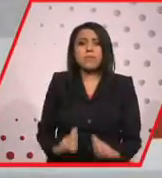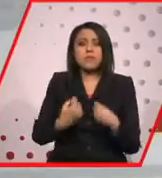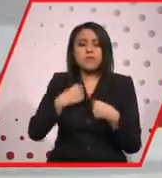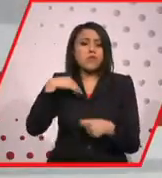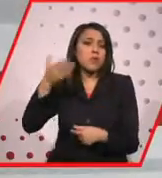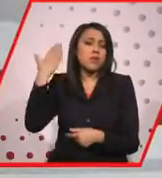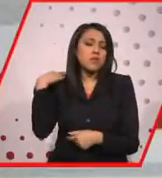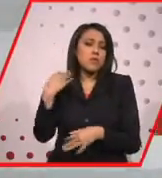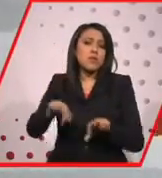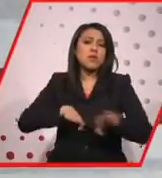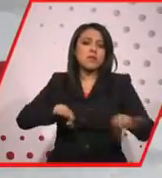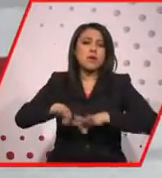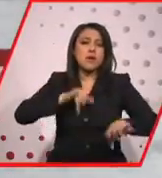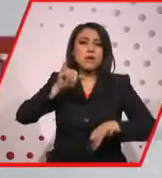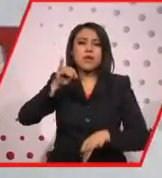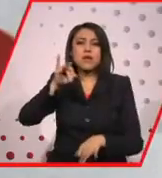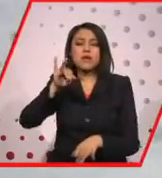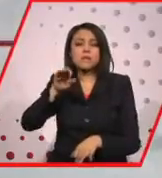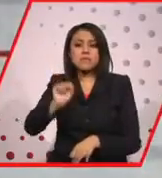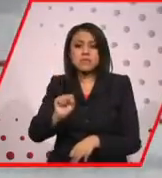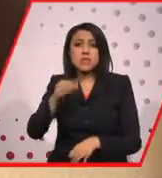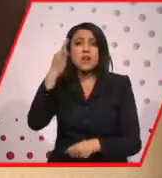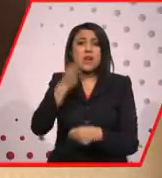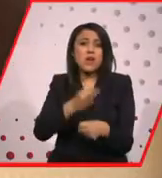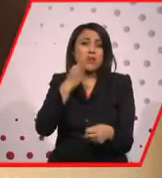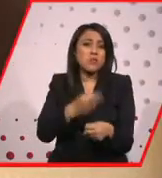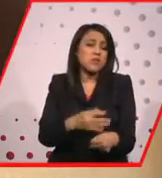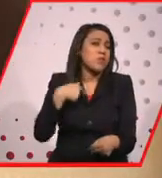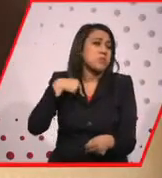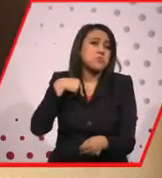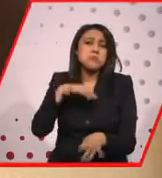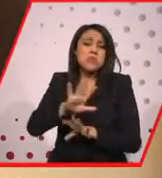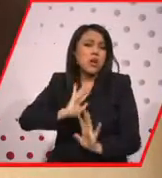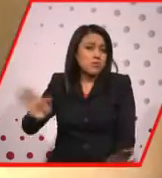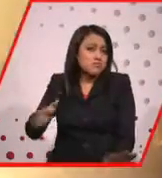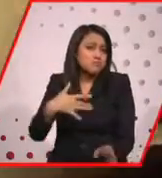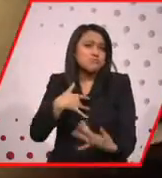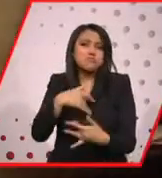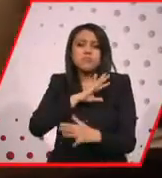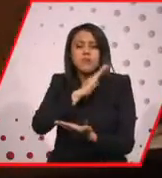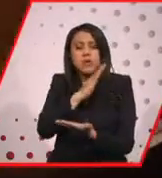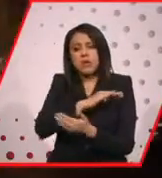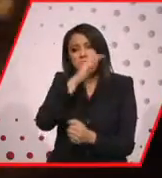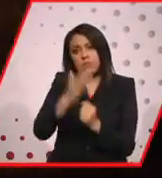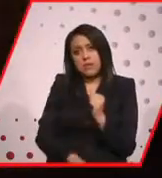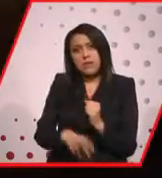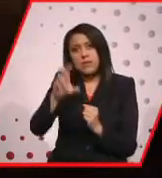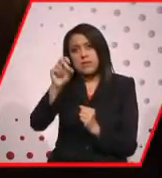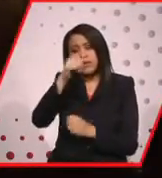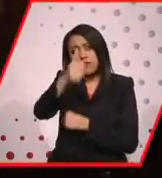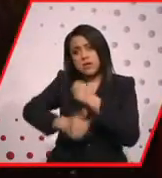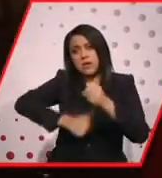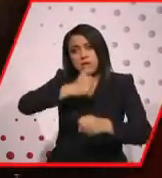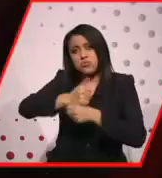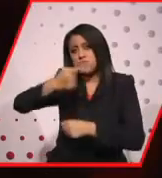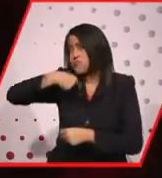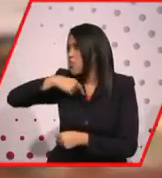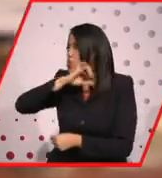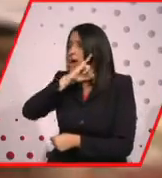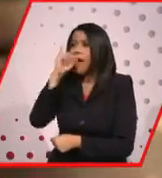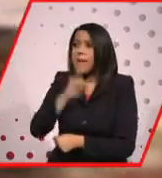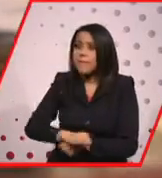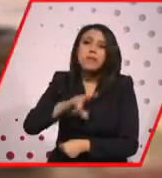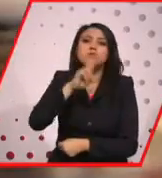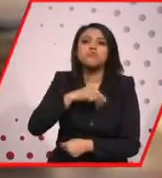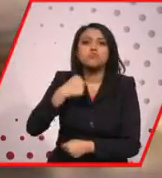Seguro Social. Actualmente pues ya estoy jubilada, hice 30 años de servicio. Asegura que ella jamás ha utilizado el dinero de ese crédito